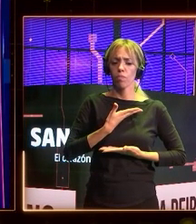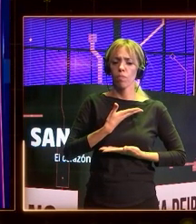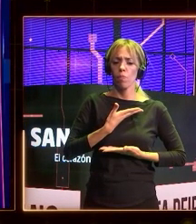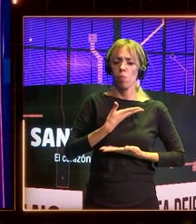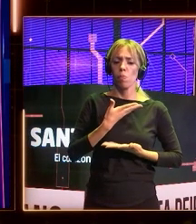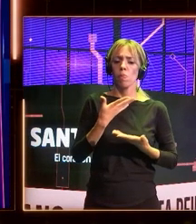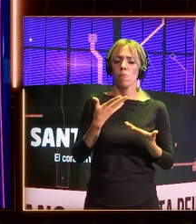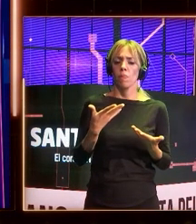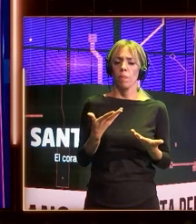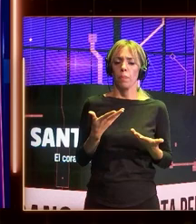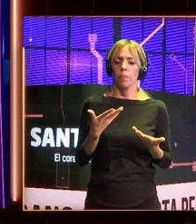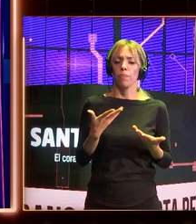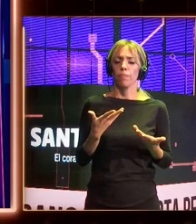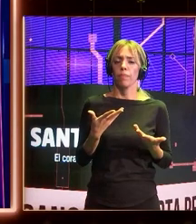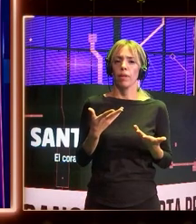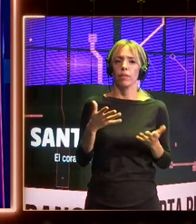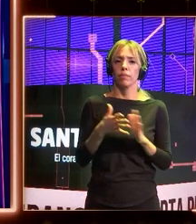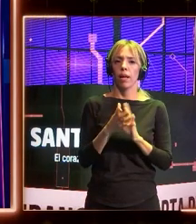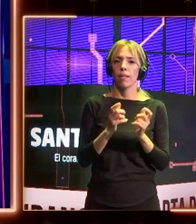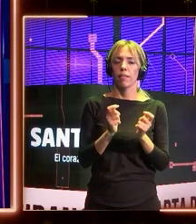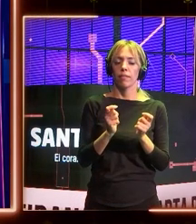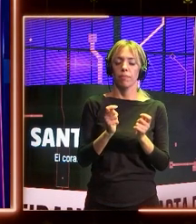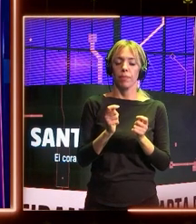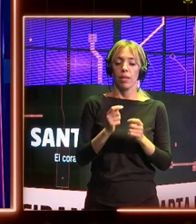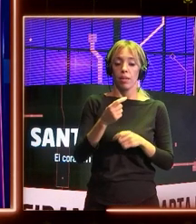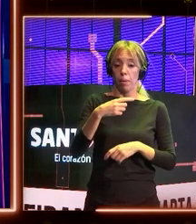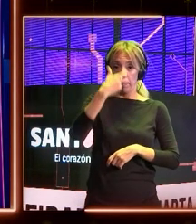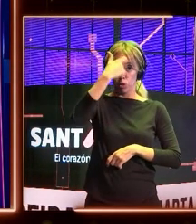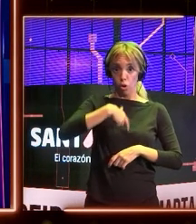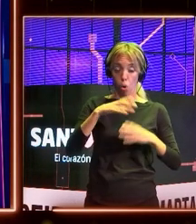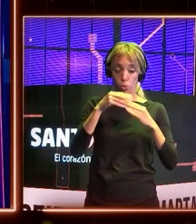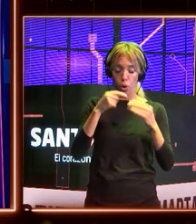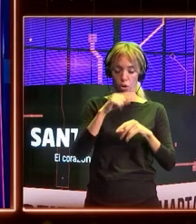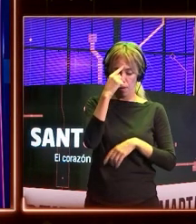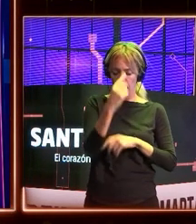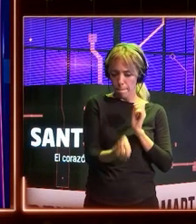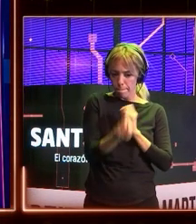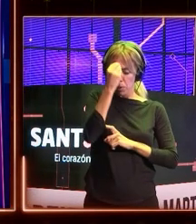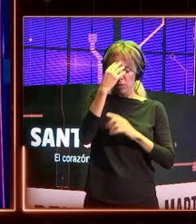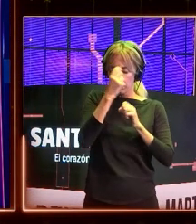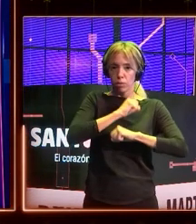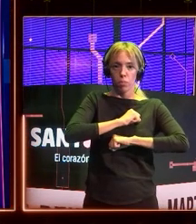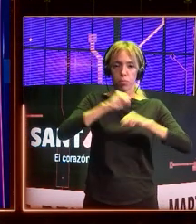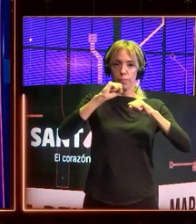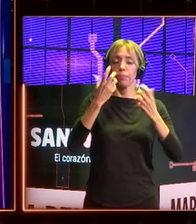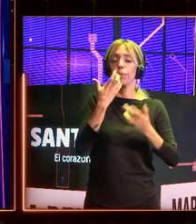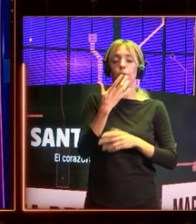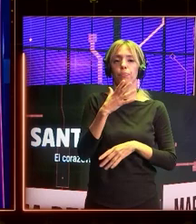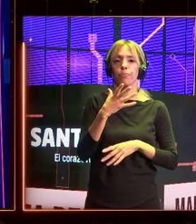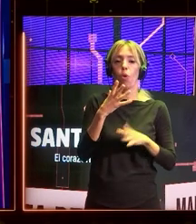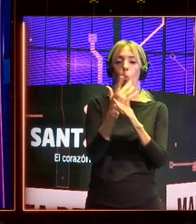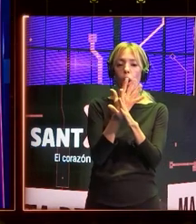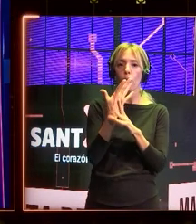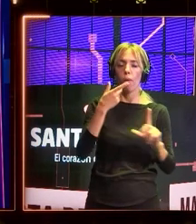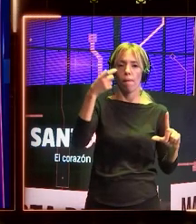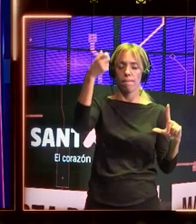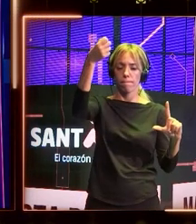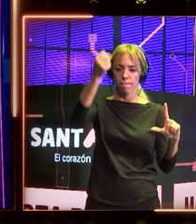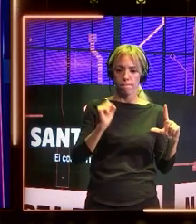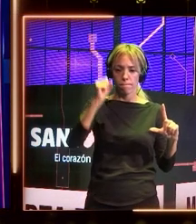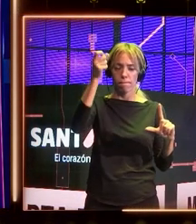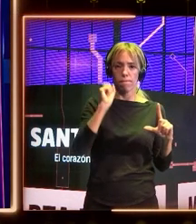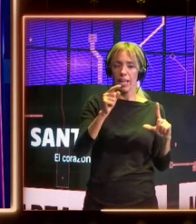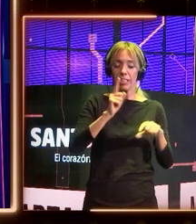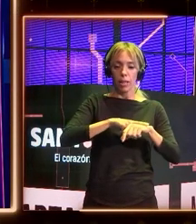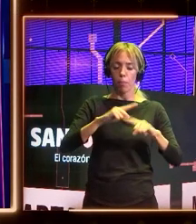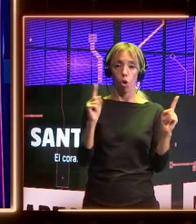o de crear un chute de dopamina en el cerebro del usuario. En el caso de las máquinas tragaperras, ¿cuántos juegos puedes meter en